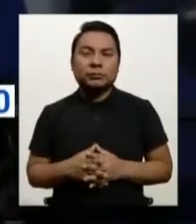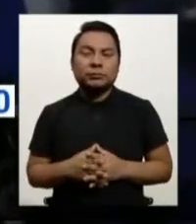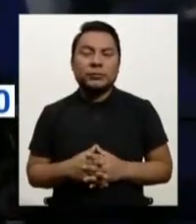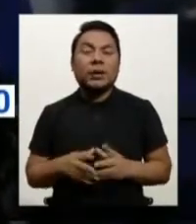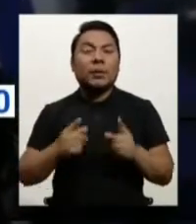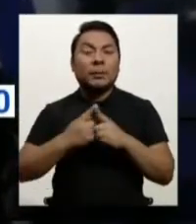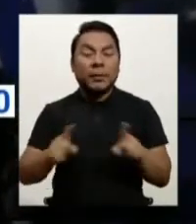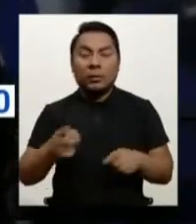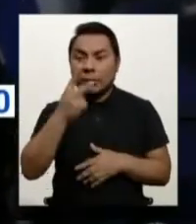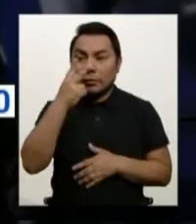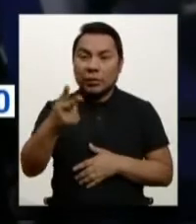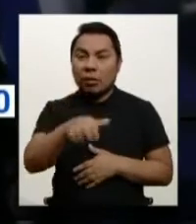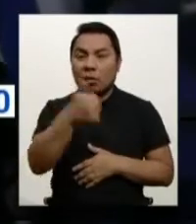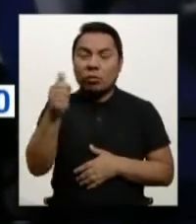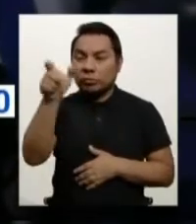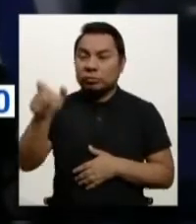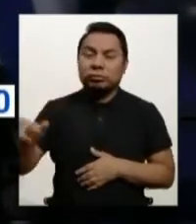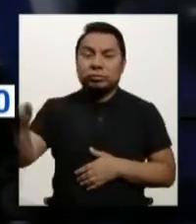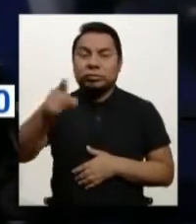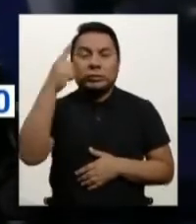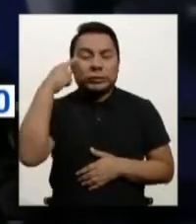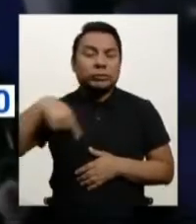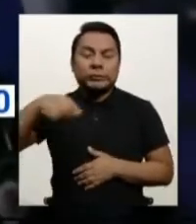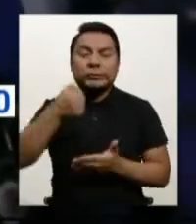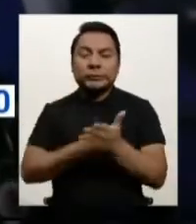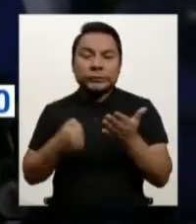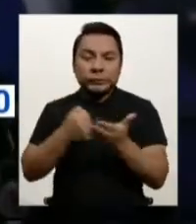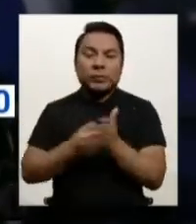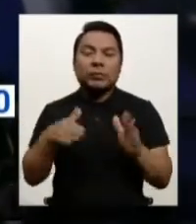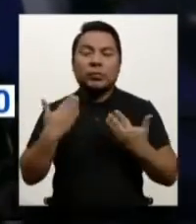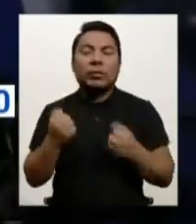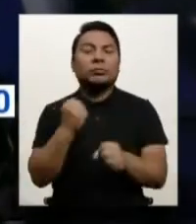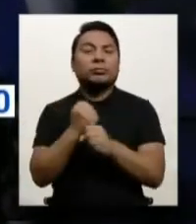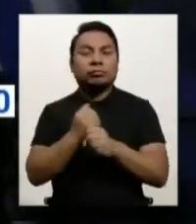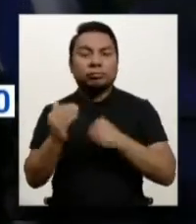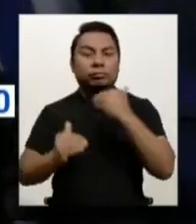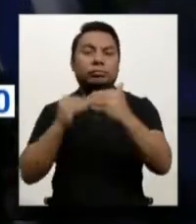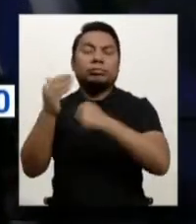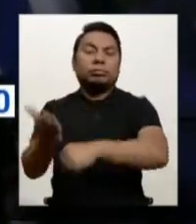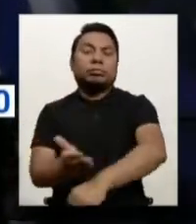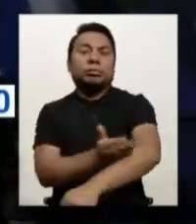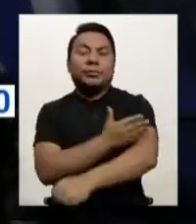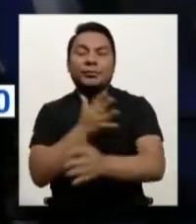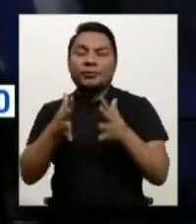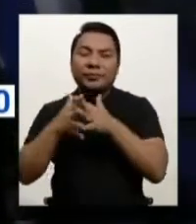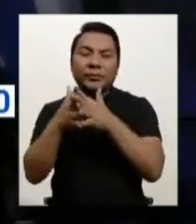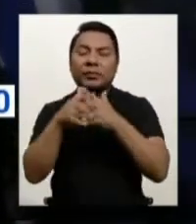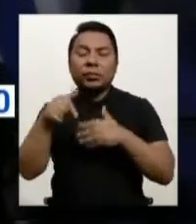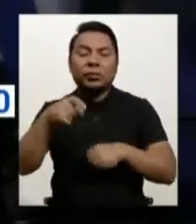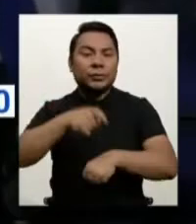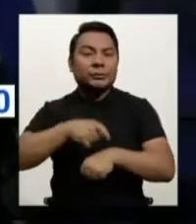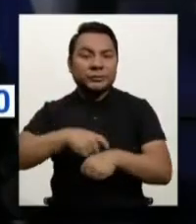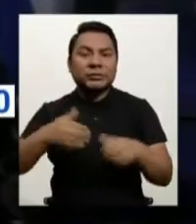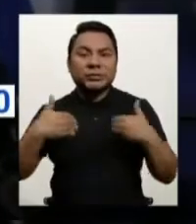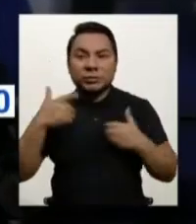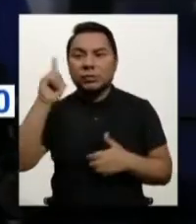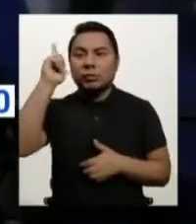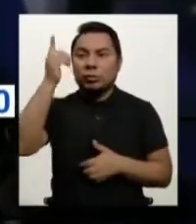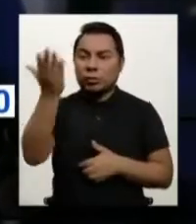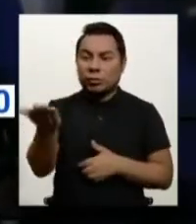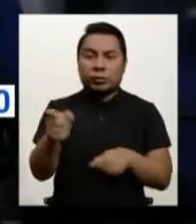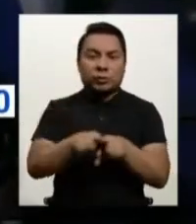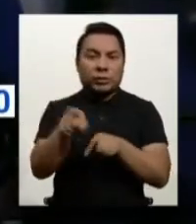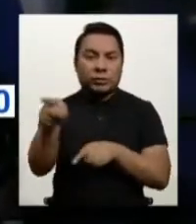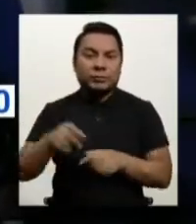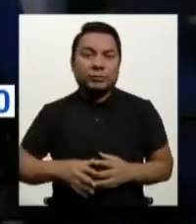Pero mira, el resto de nosotros debemos hacer lo posible para actuar como estadistas y hacer avanzar a nuestra nación en un momento en que tenemos un líder como